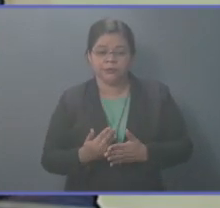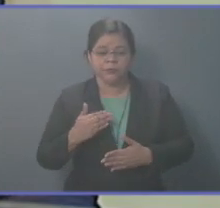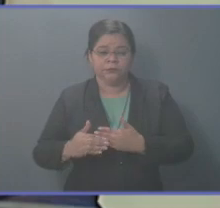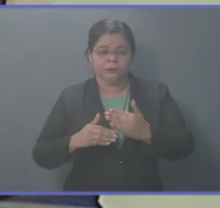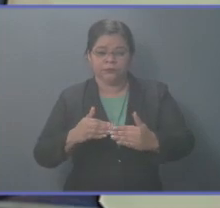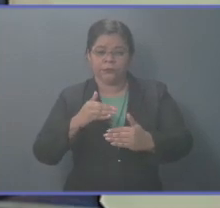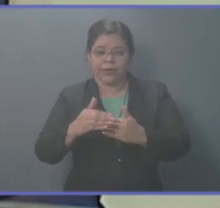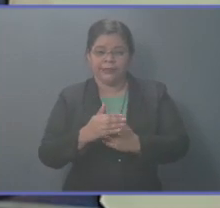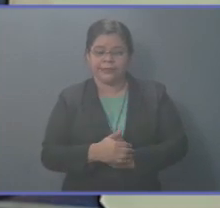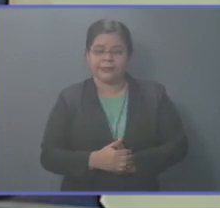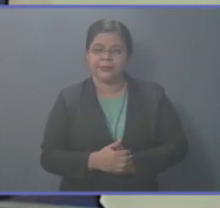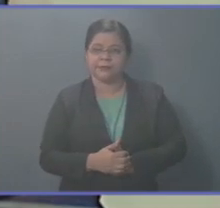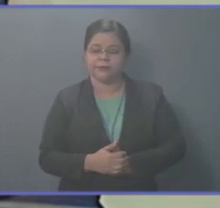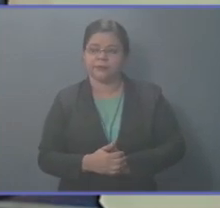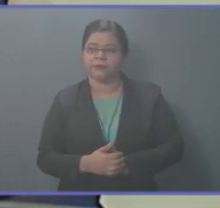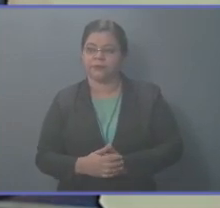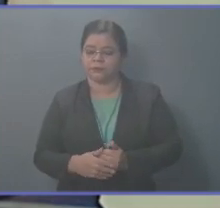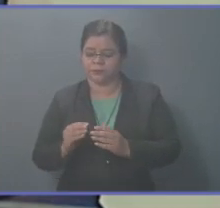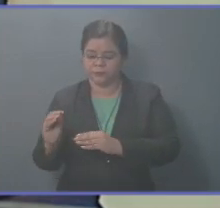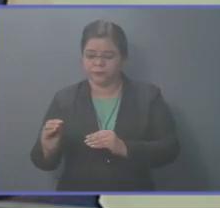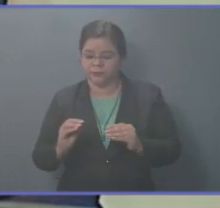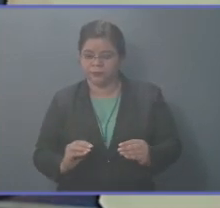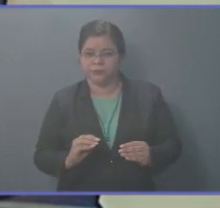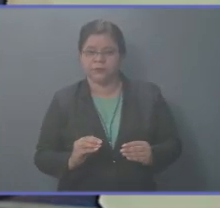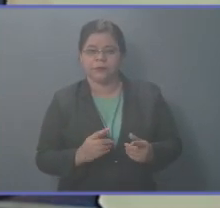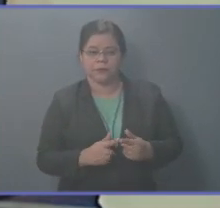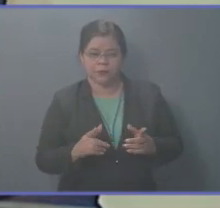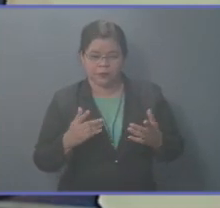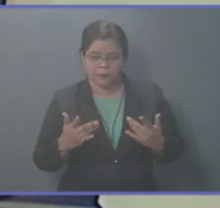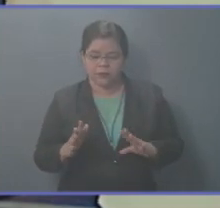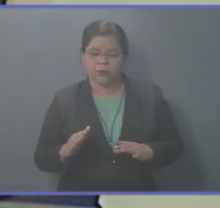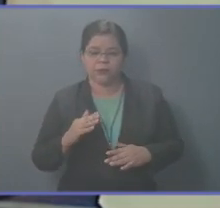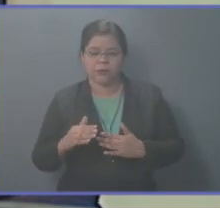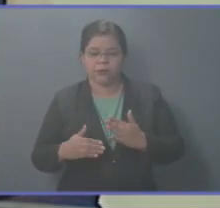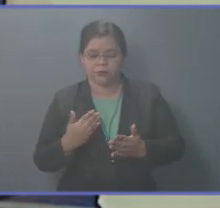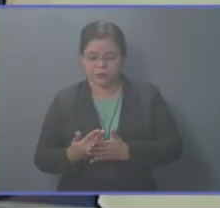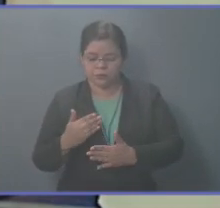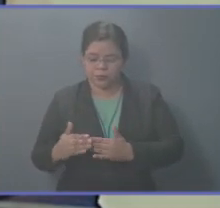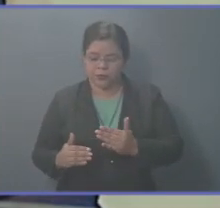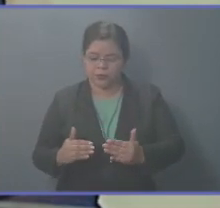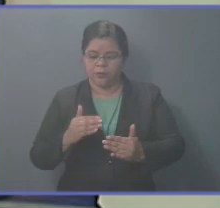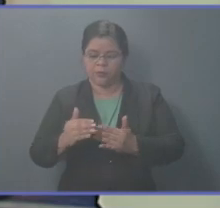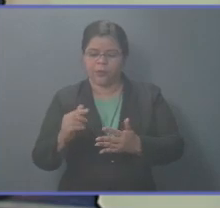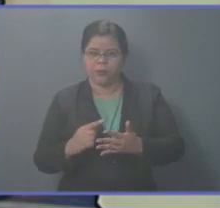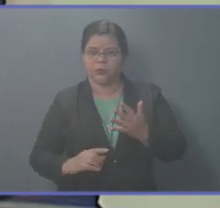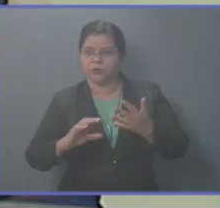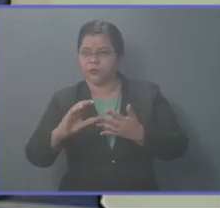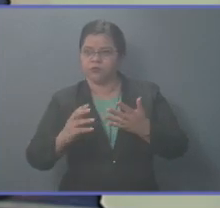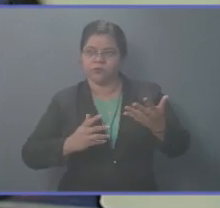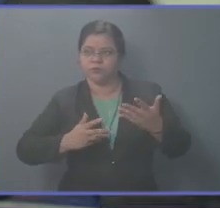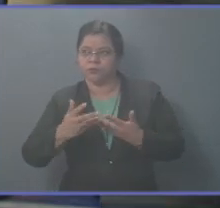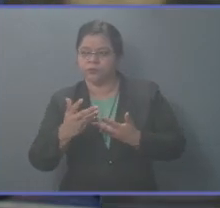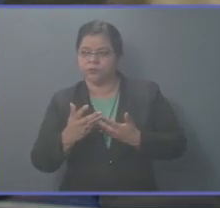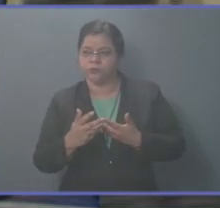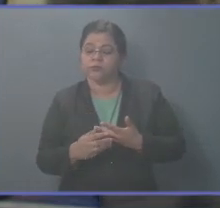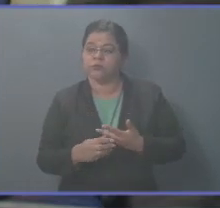Procedimientos de aplicación supletoria en el proceso de inconstitucionalidad.